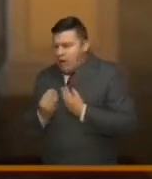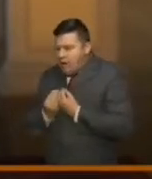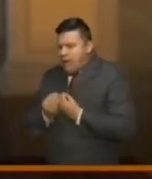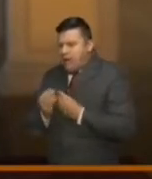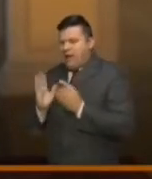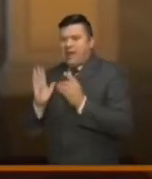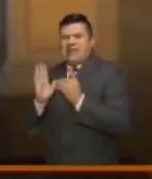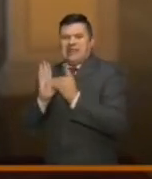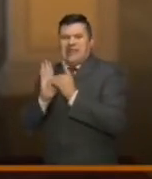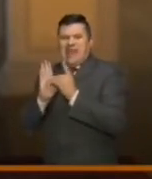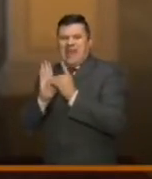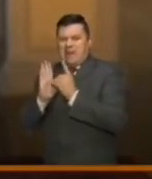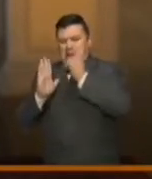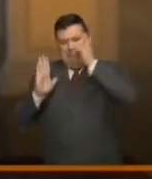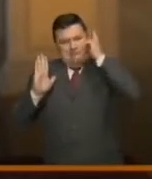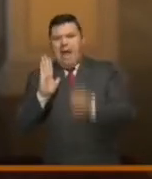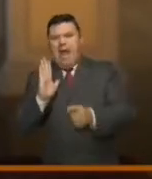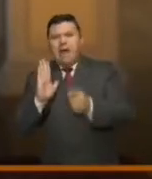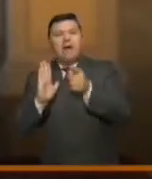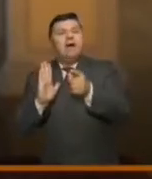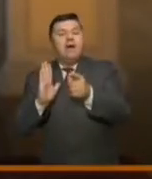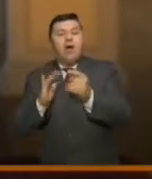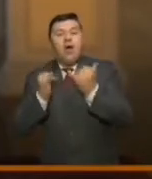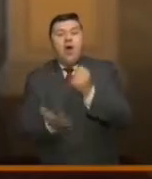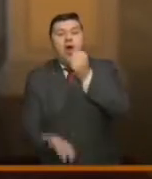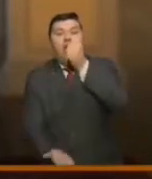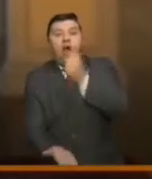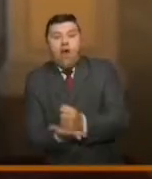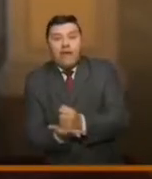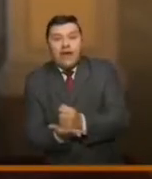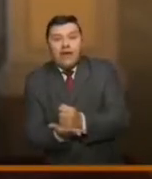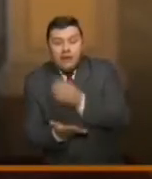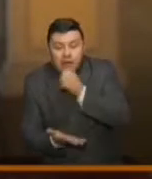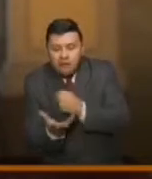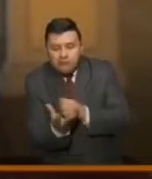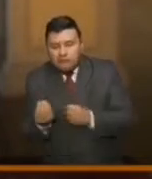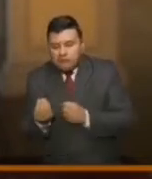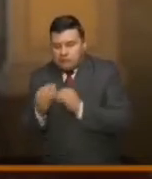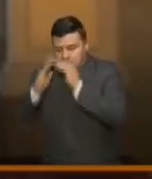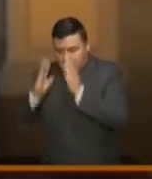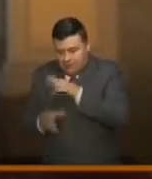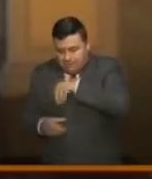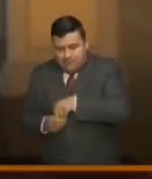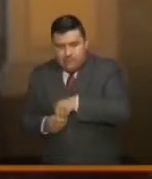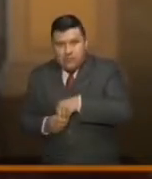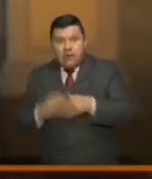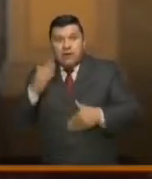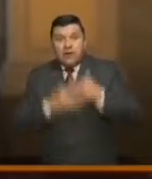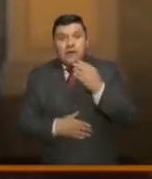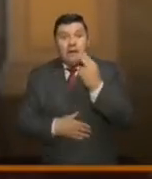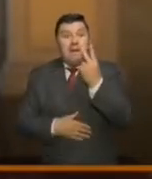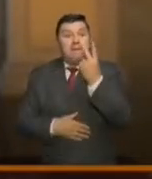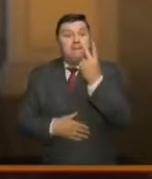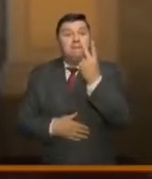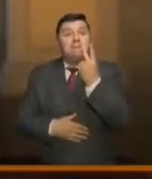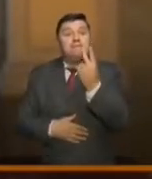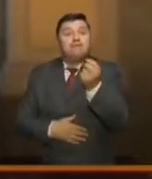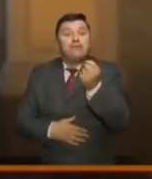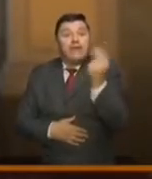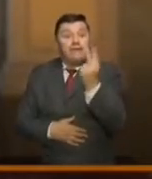el aislamiento preventivo obligatorio a partir del viernes 20 de marzo